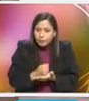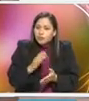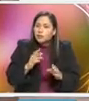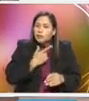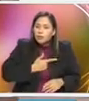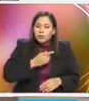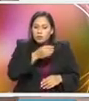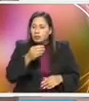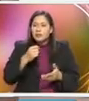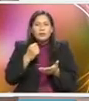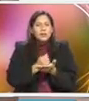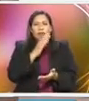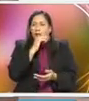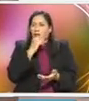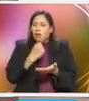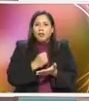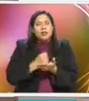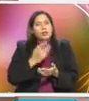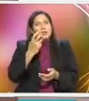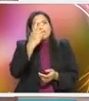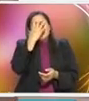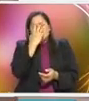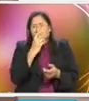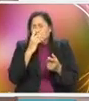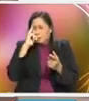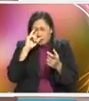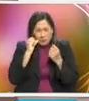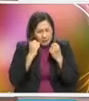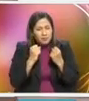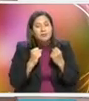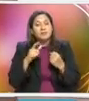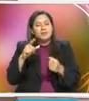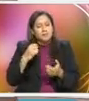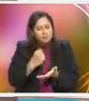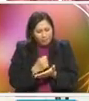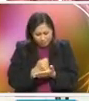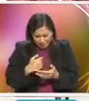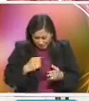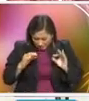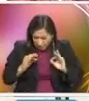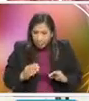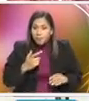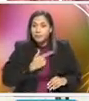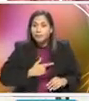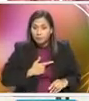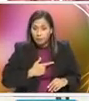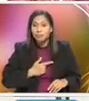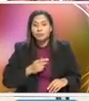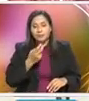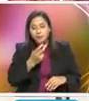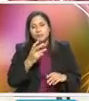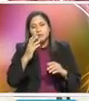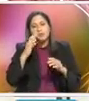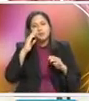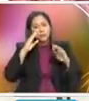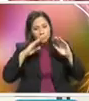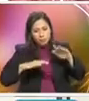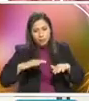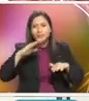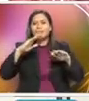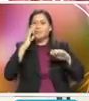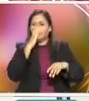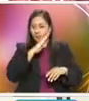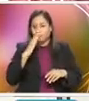lo que dicen de él y la otra parte es que era una persona tan exigente con él mismo que podía llevarle estos estados o estas condiciones.